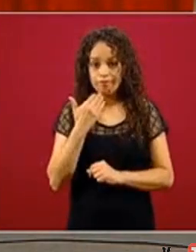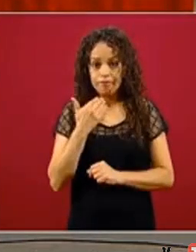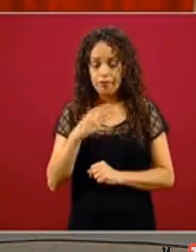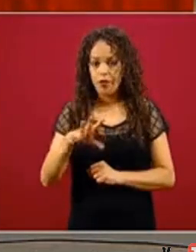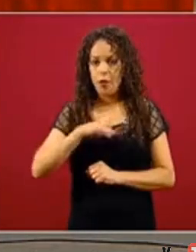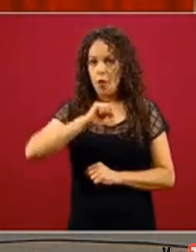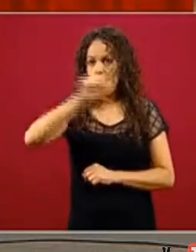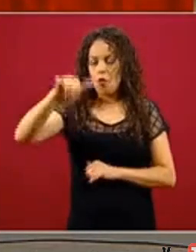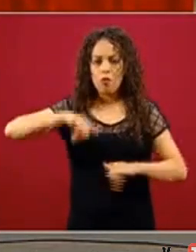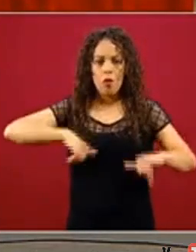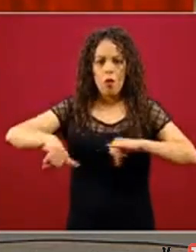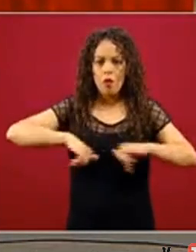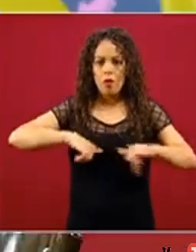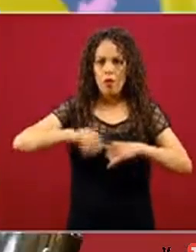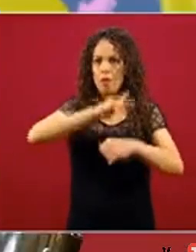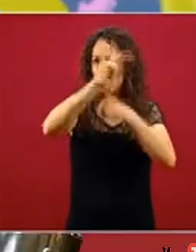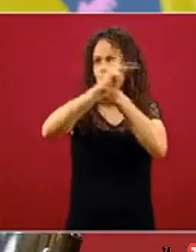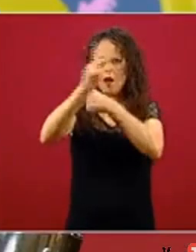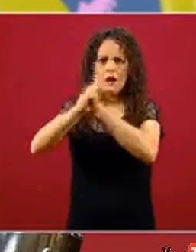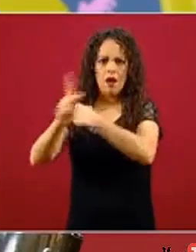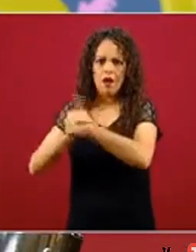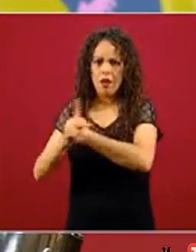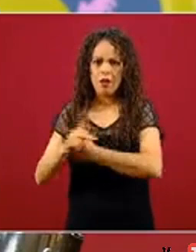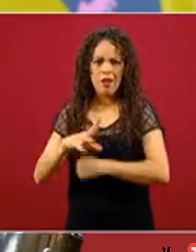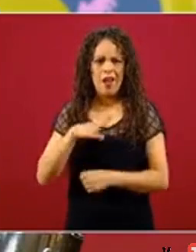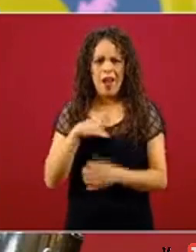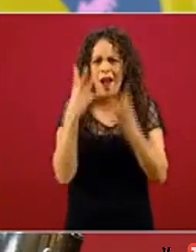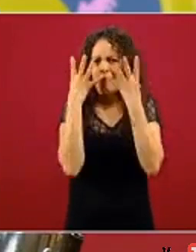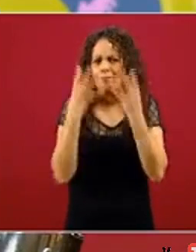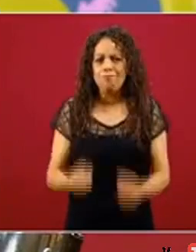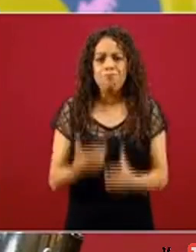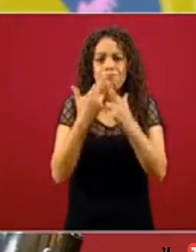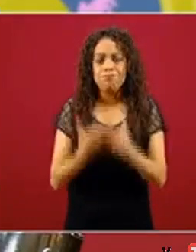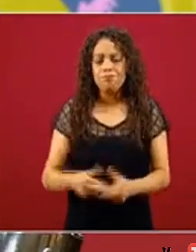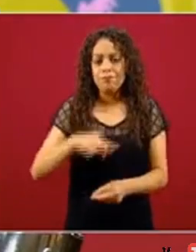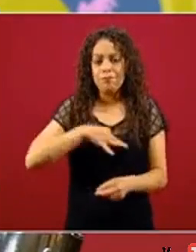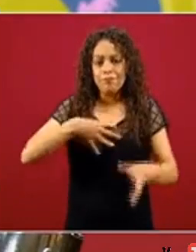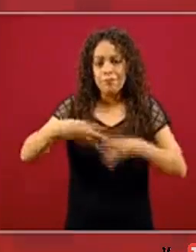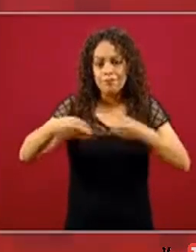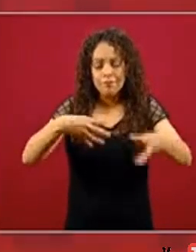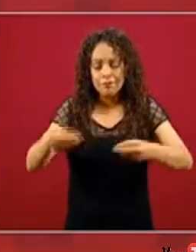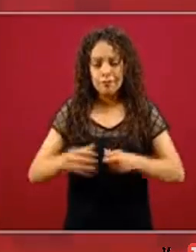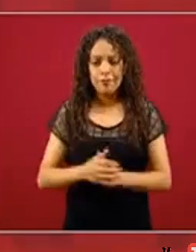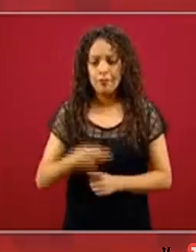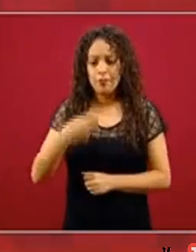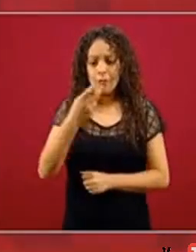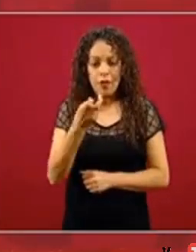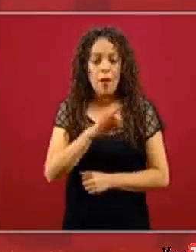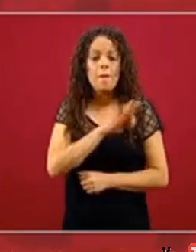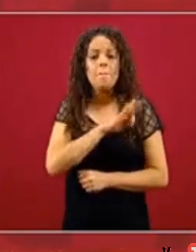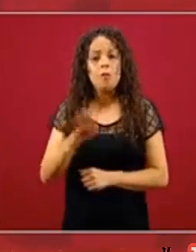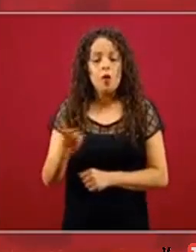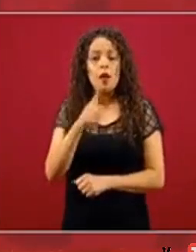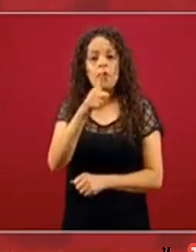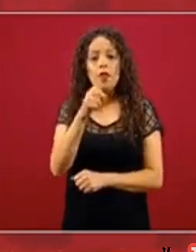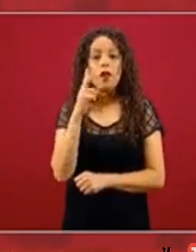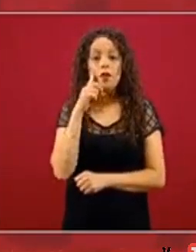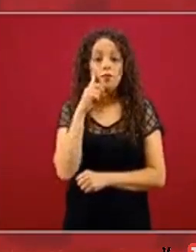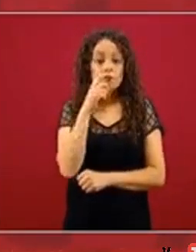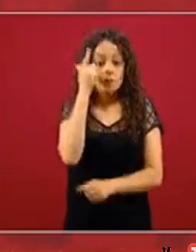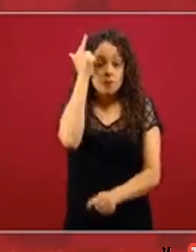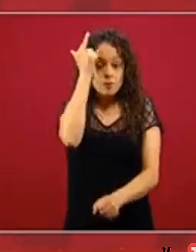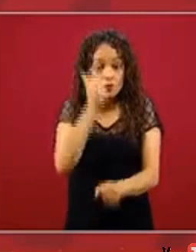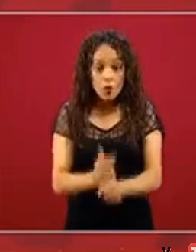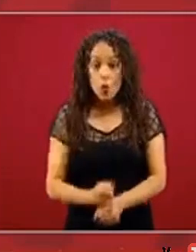múltiples epidemias y a pesar de que la expectativa de algunas personas es que se puede identificar un día específico,